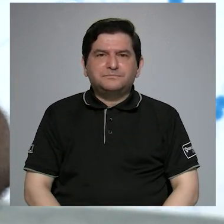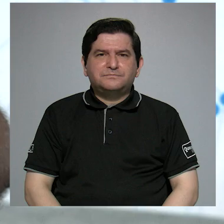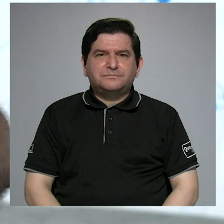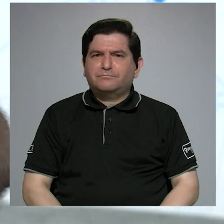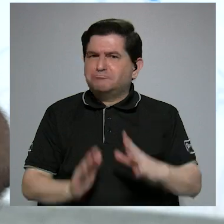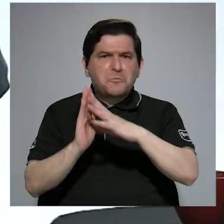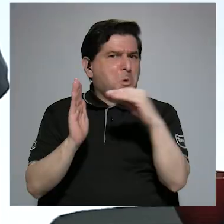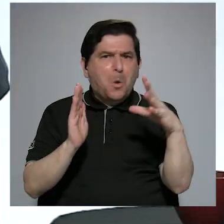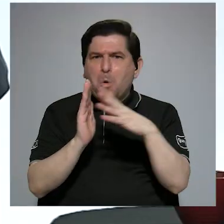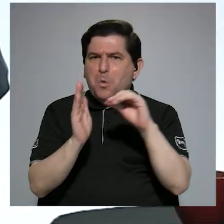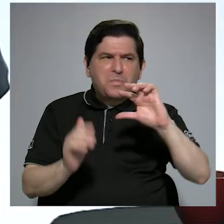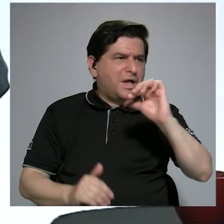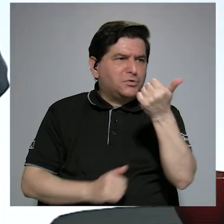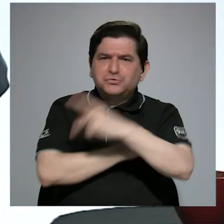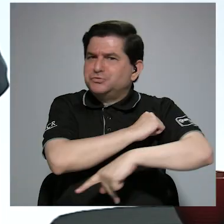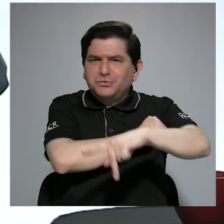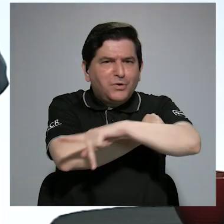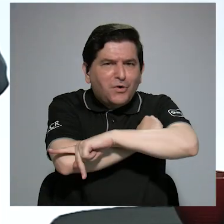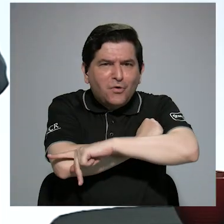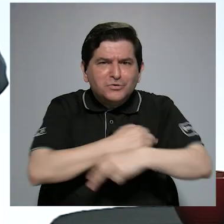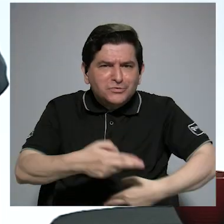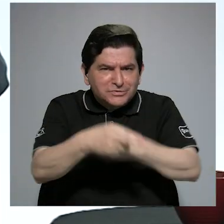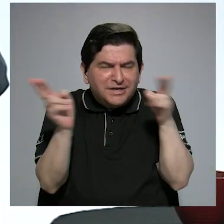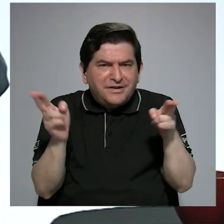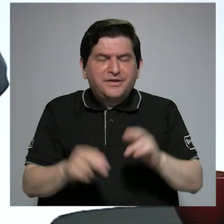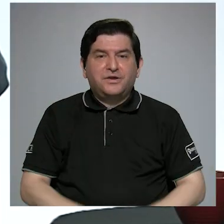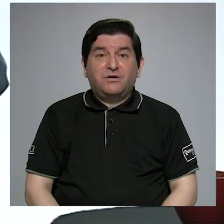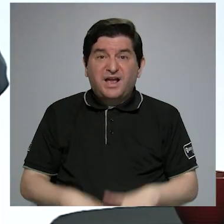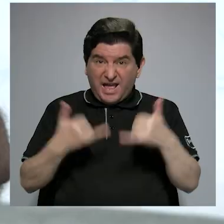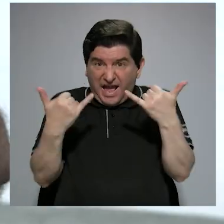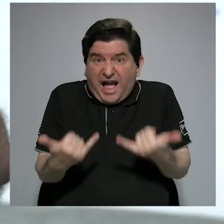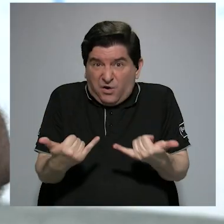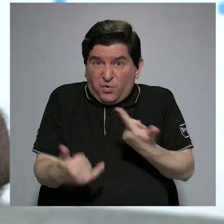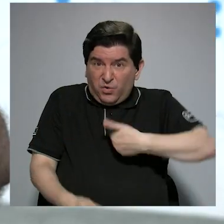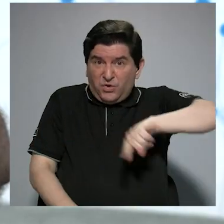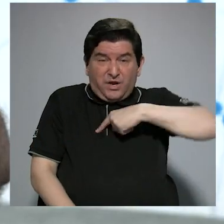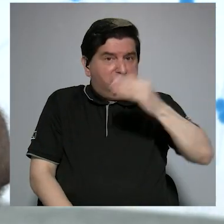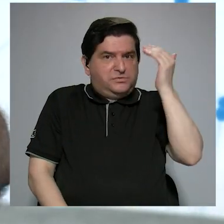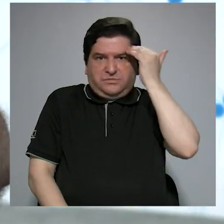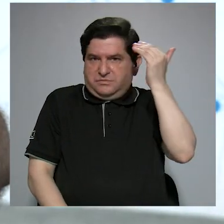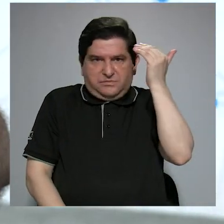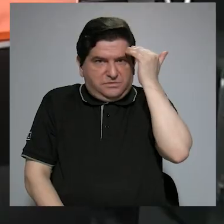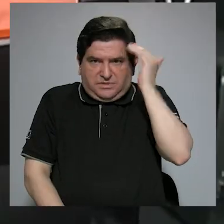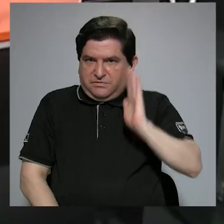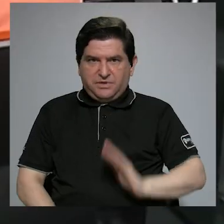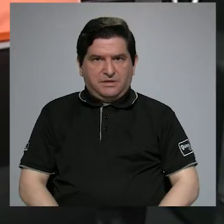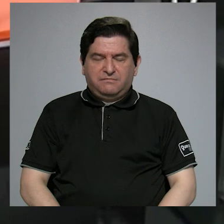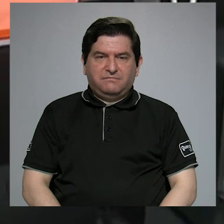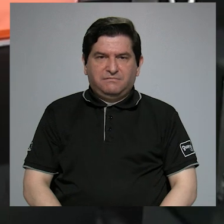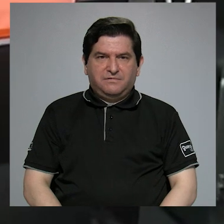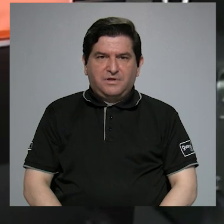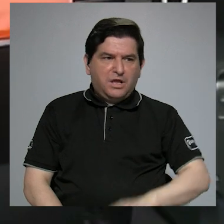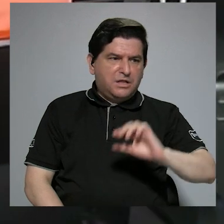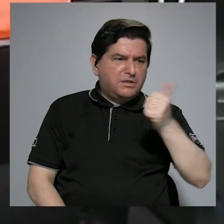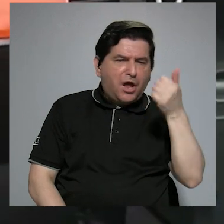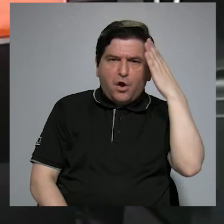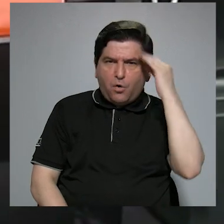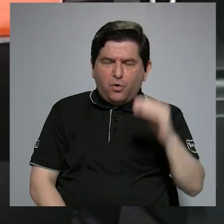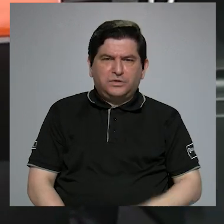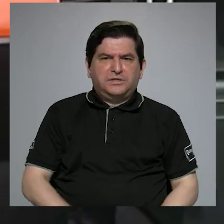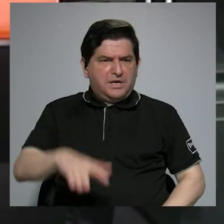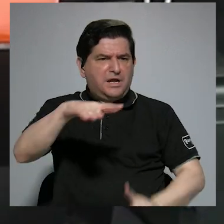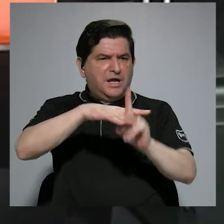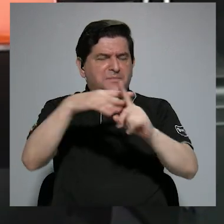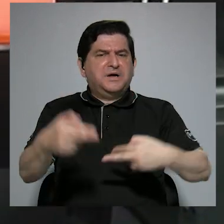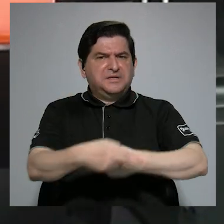han sido copiados ustedes en otros países de la región? Por ahora nosotros no conocemos de experiencias que